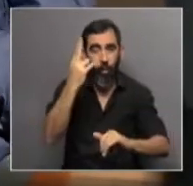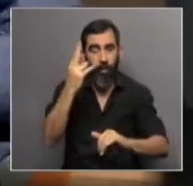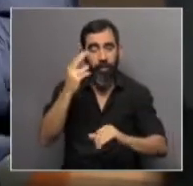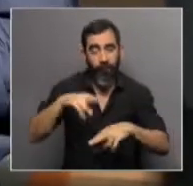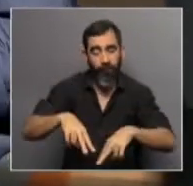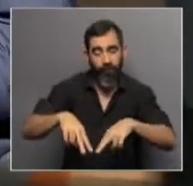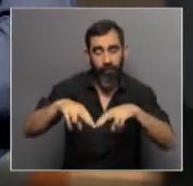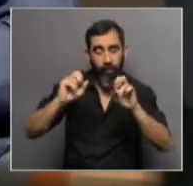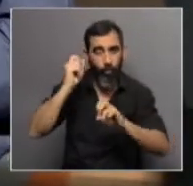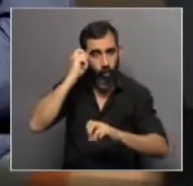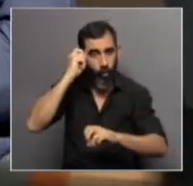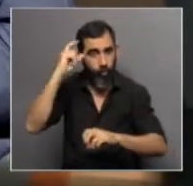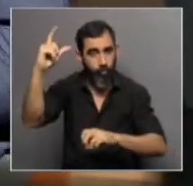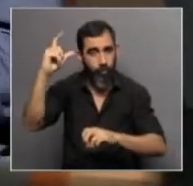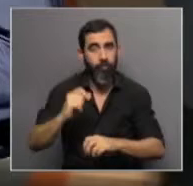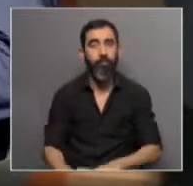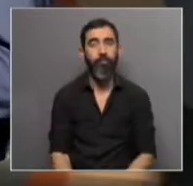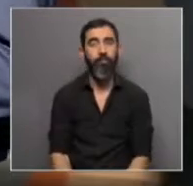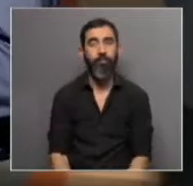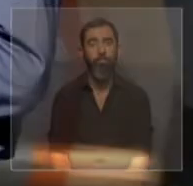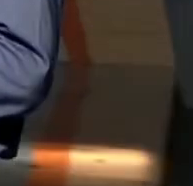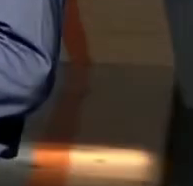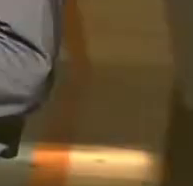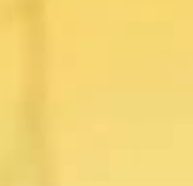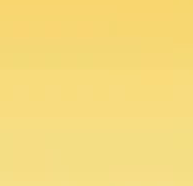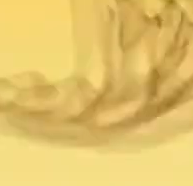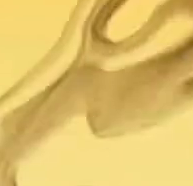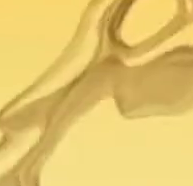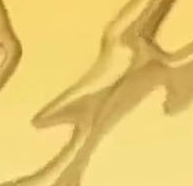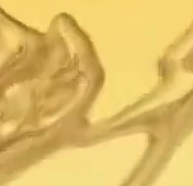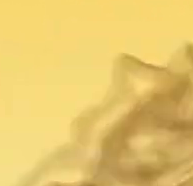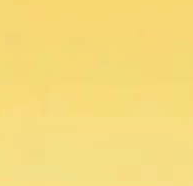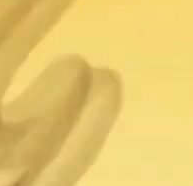la investigación y el conocimiento.